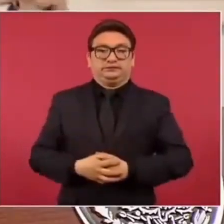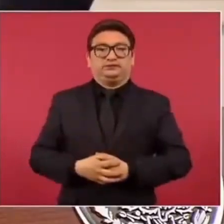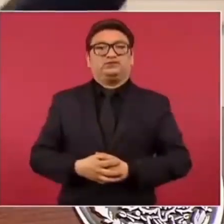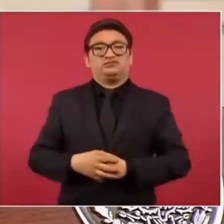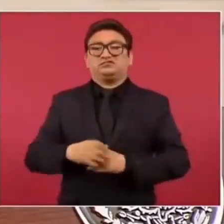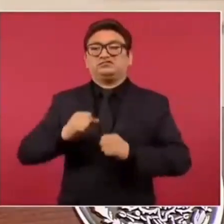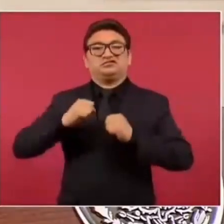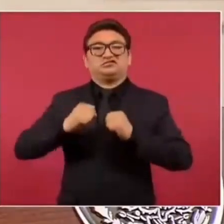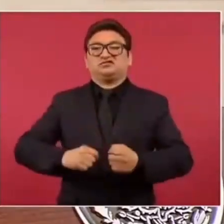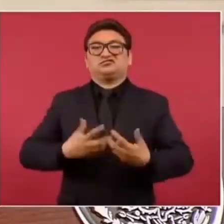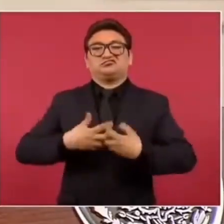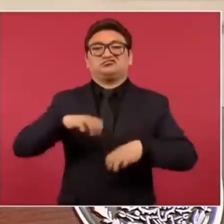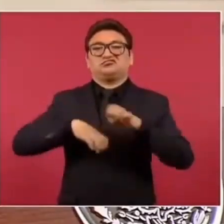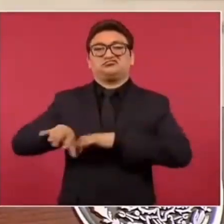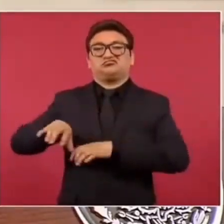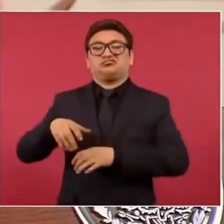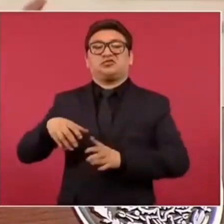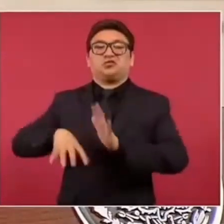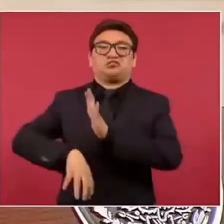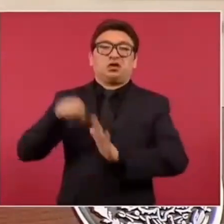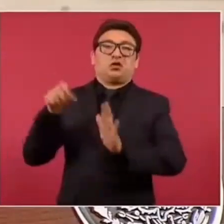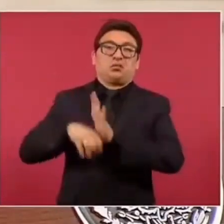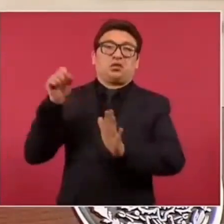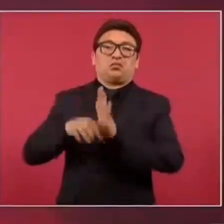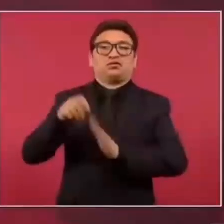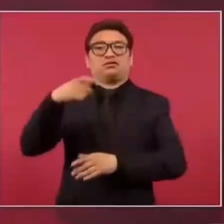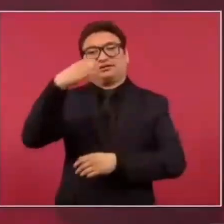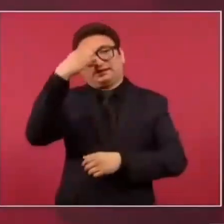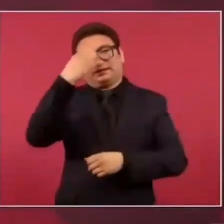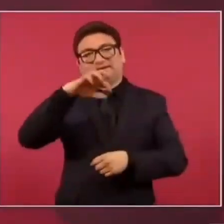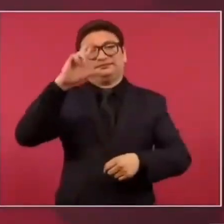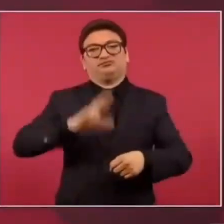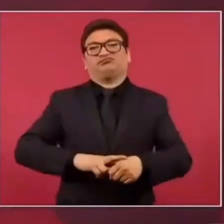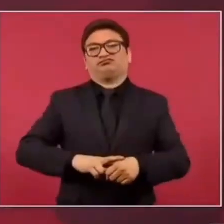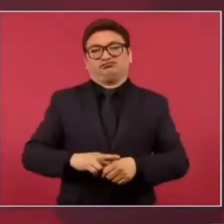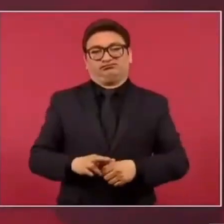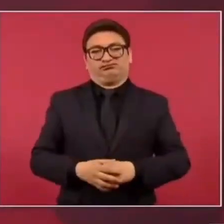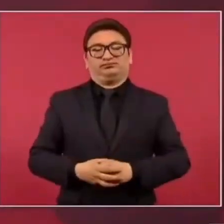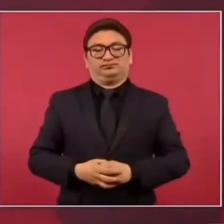hubiese sido explotado por empresas extranjeras.